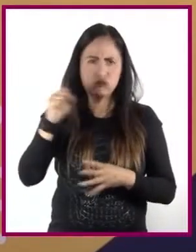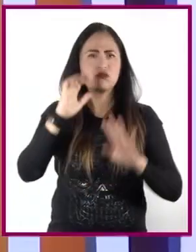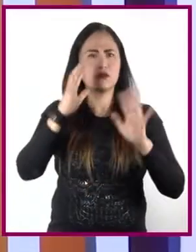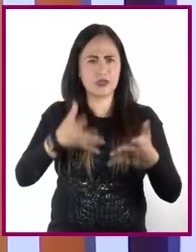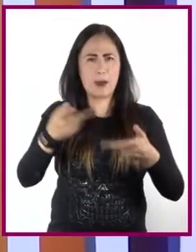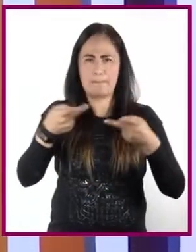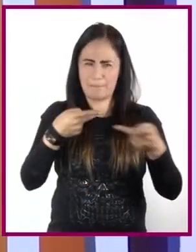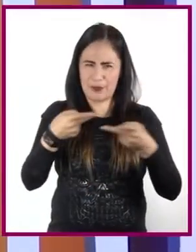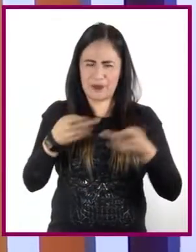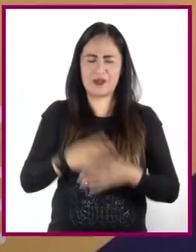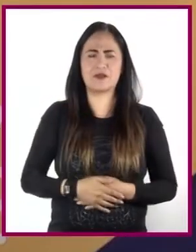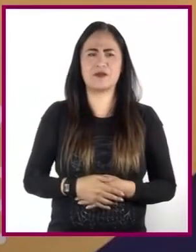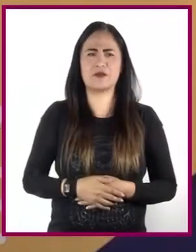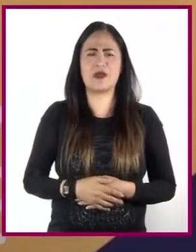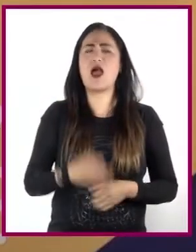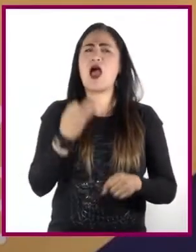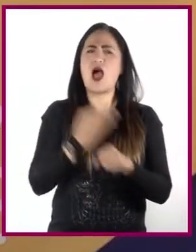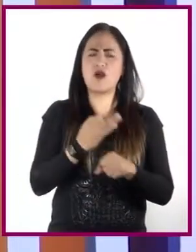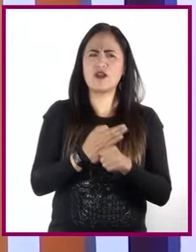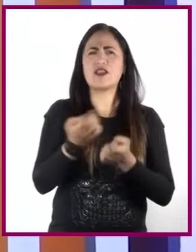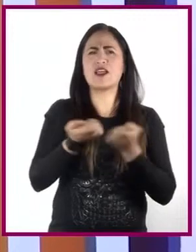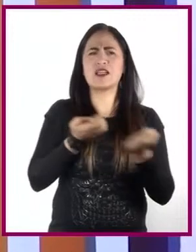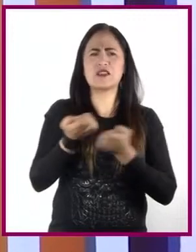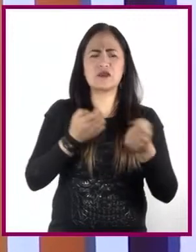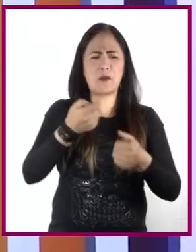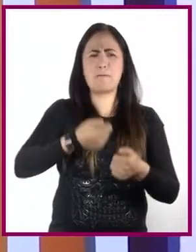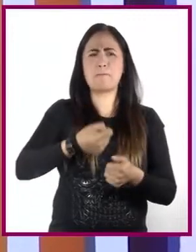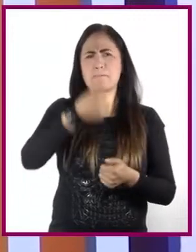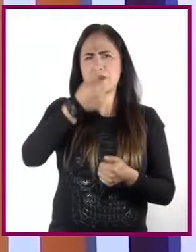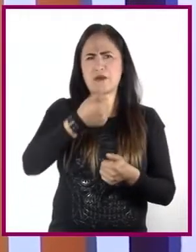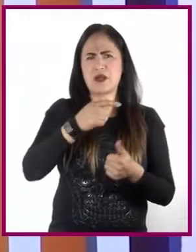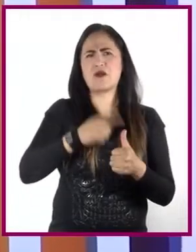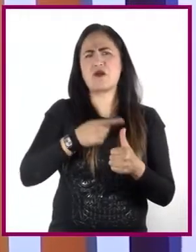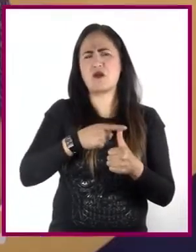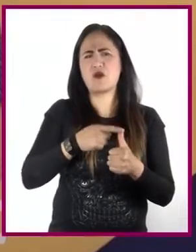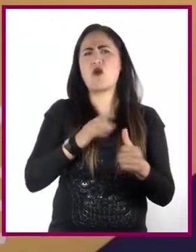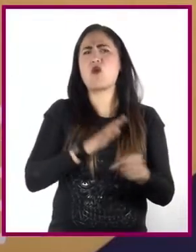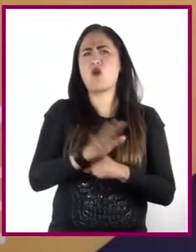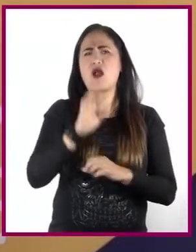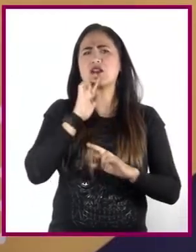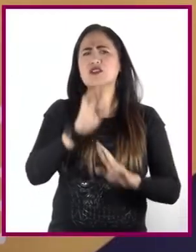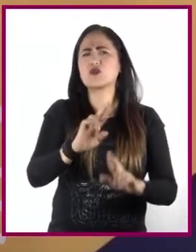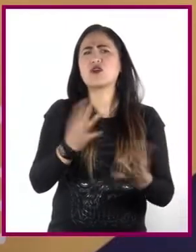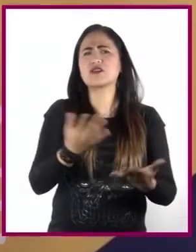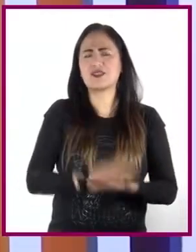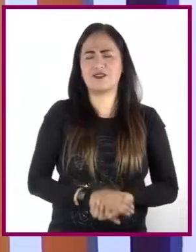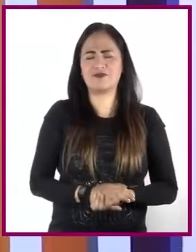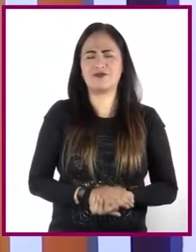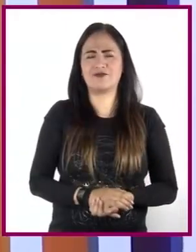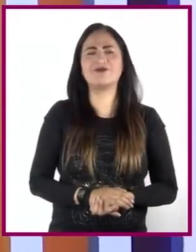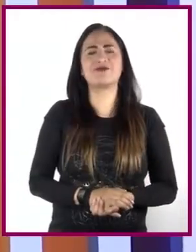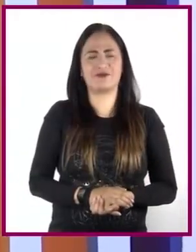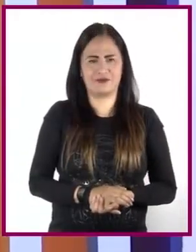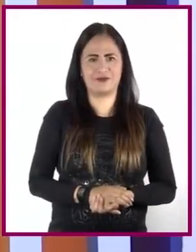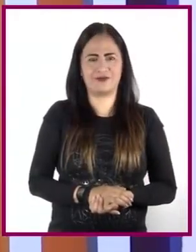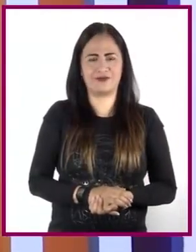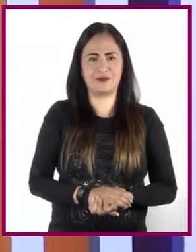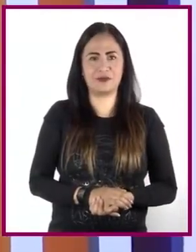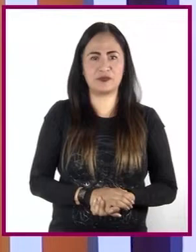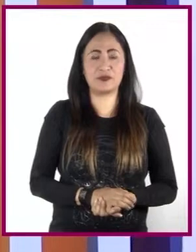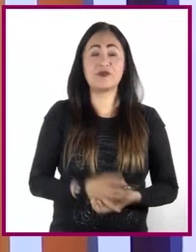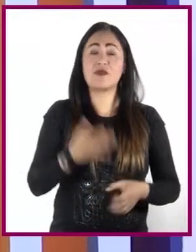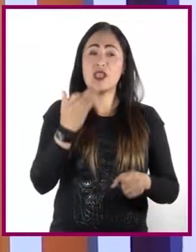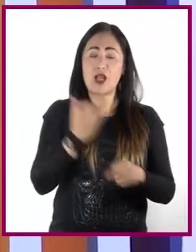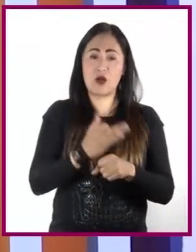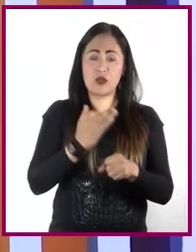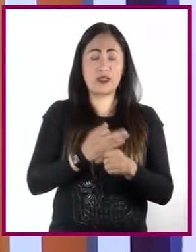Luis, ¿cuál es el primer ejercicio que resolveremos? Claro, maestra Irma. Y para ser específicos,